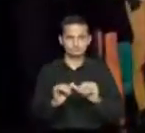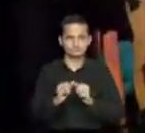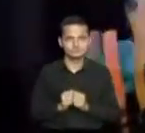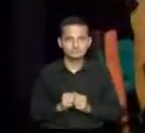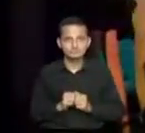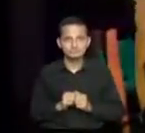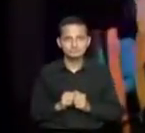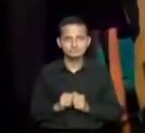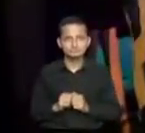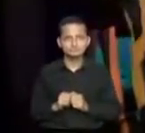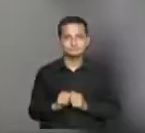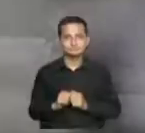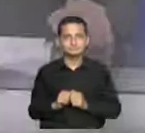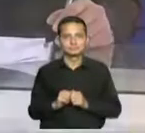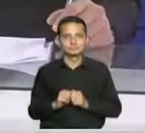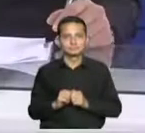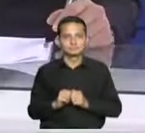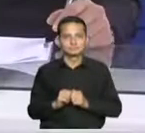Noticiero Ciudadano.